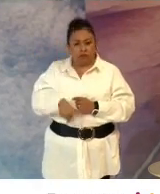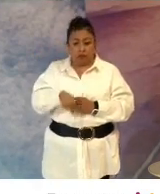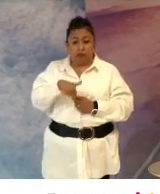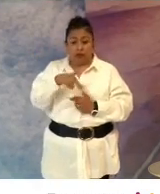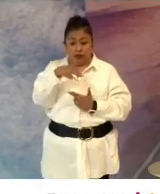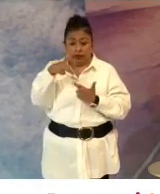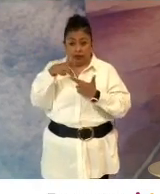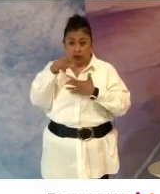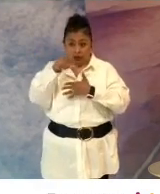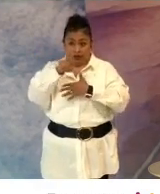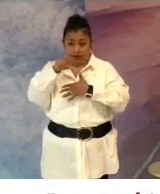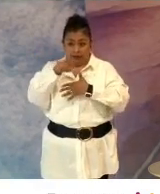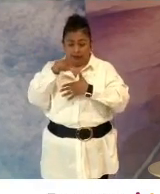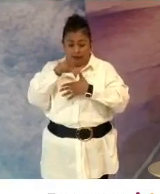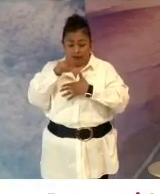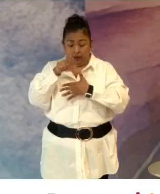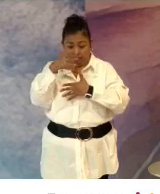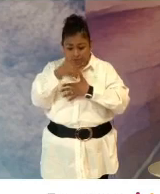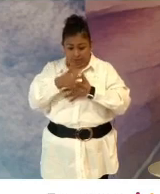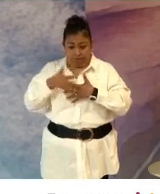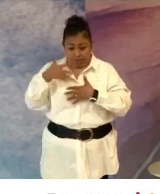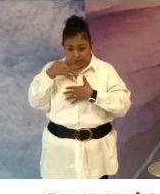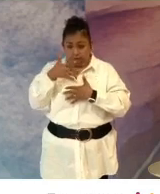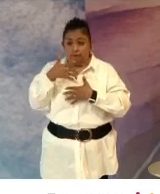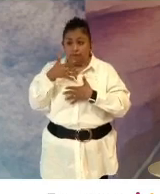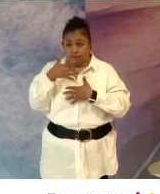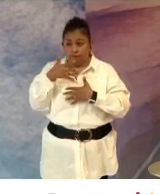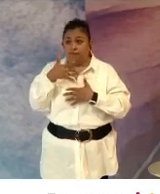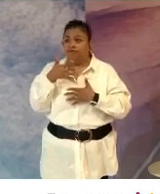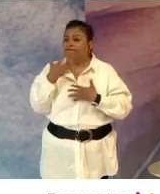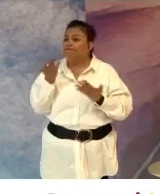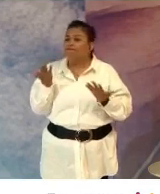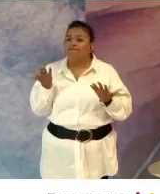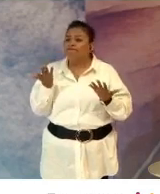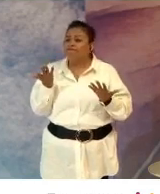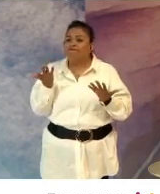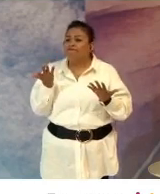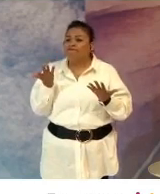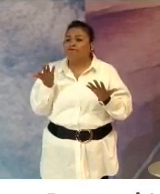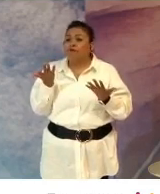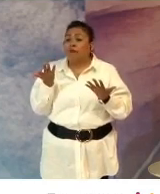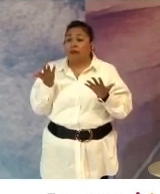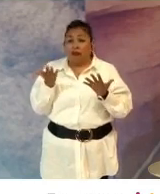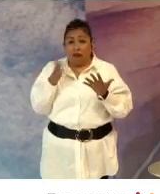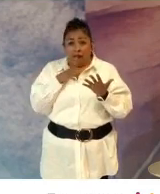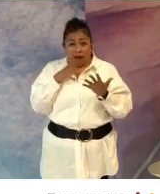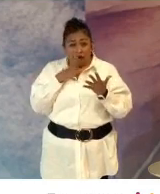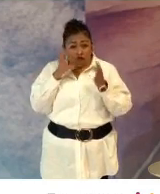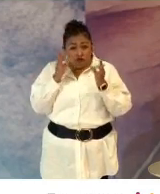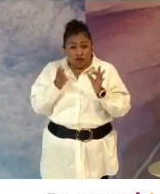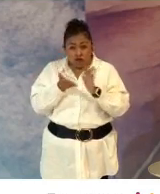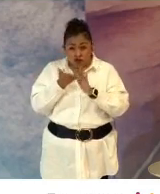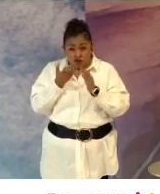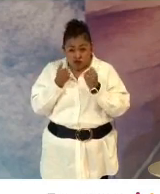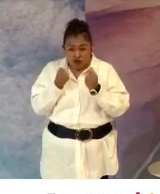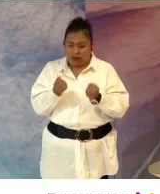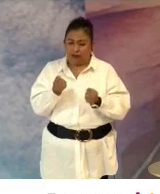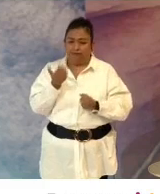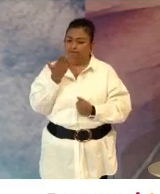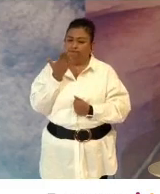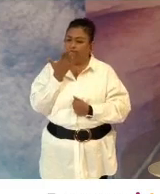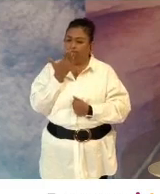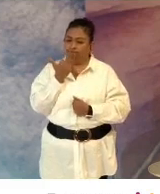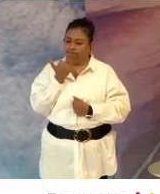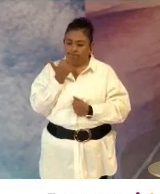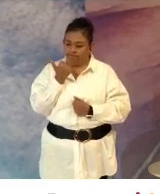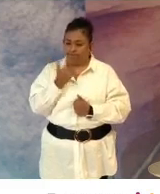región not a strong supporting infrastructure. No tenemos we una have infraestructura a decrease fuerte. On citizen